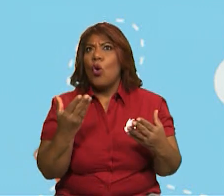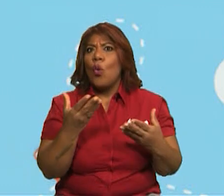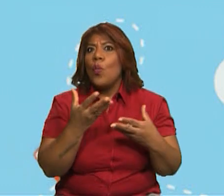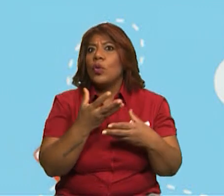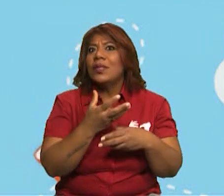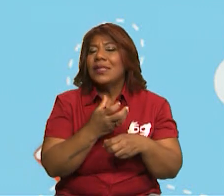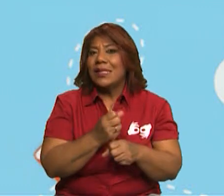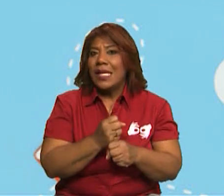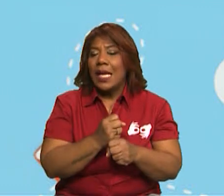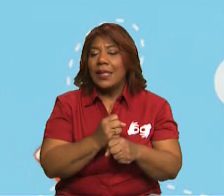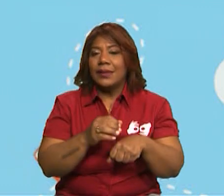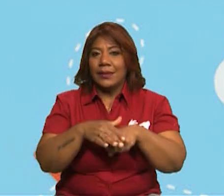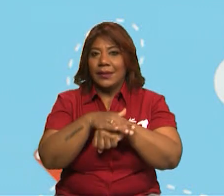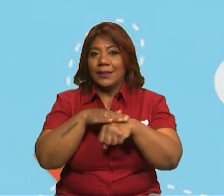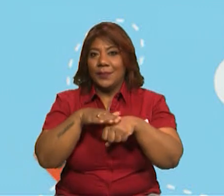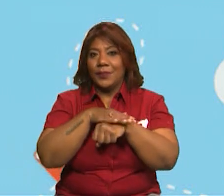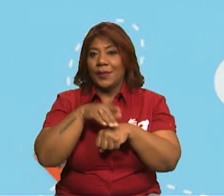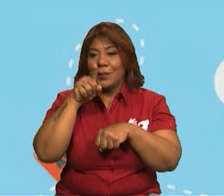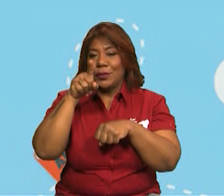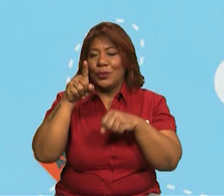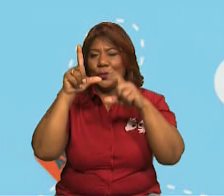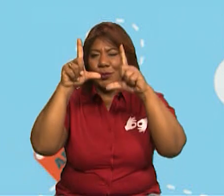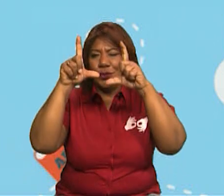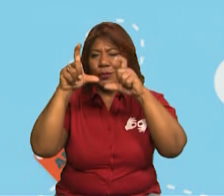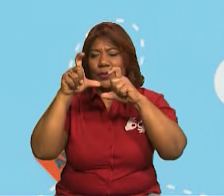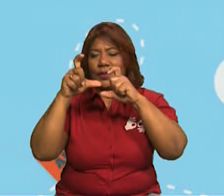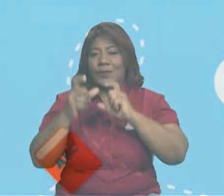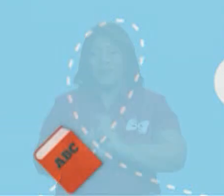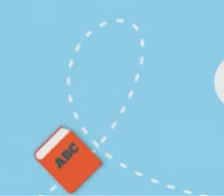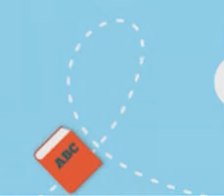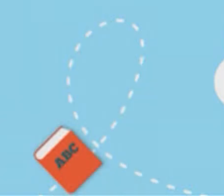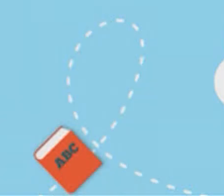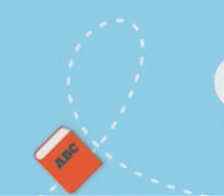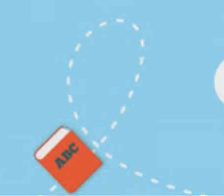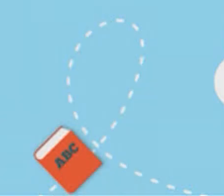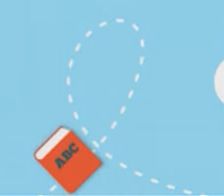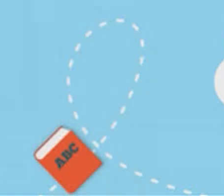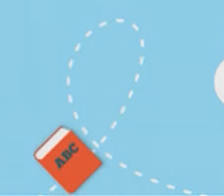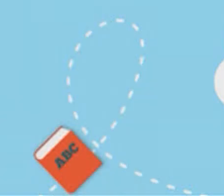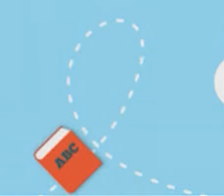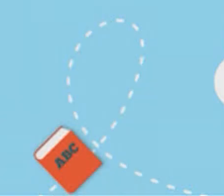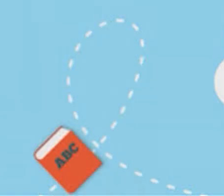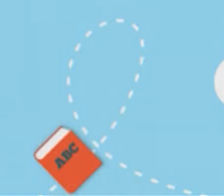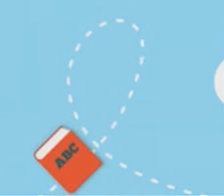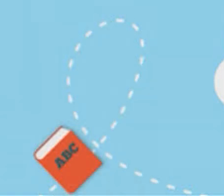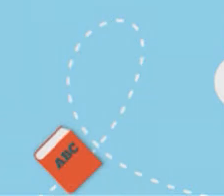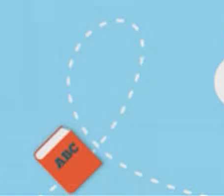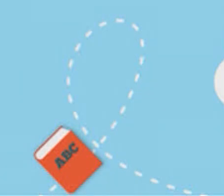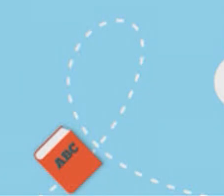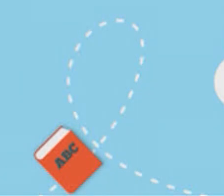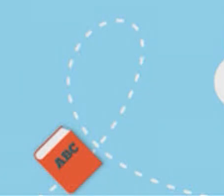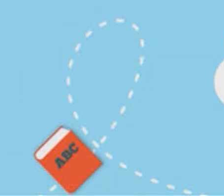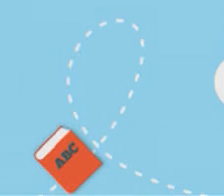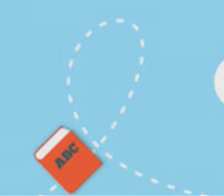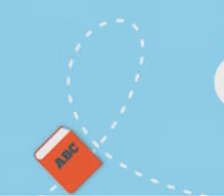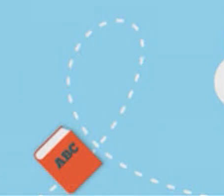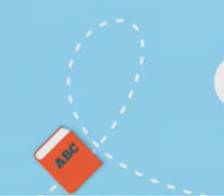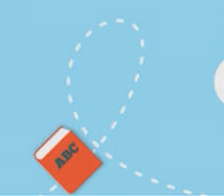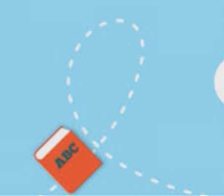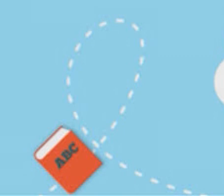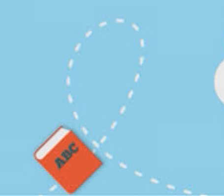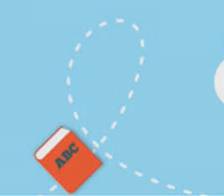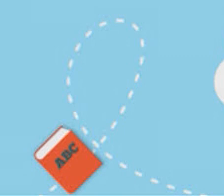fábula. Pueden tomar una captura de pantalla para que también lo mantengan en sus cuadernos. Inicio, presentan a